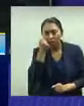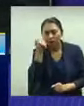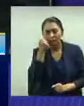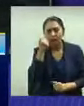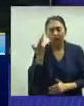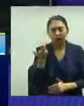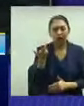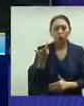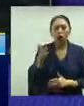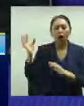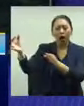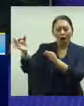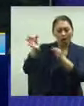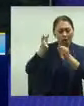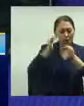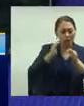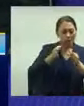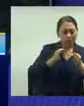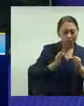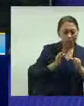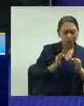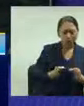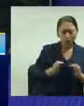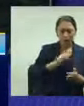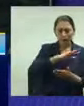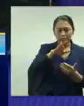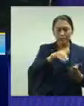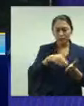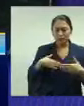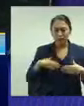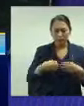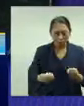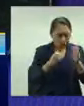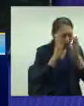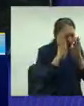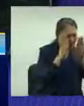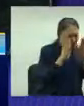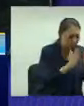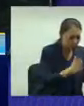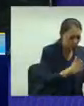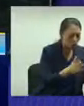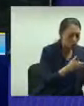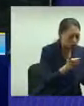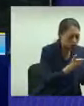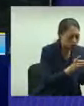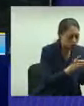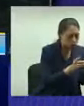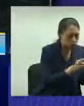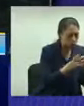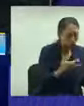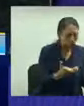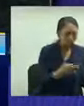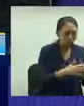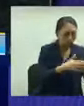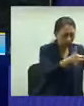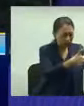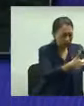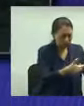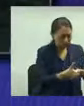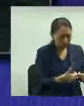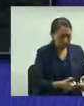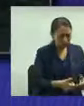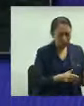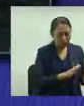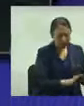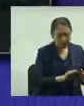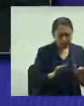a un puesto de salud más cercano para que se les pueda atender. En las unidades se tiene ya indicado de que la persona o el